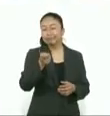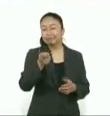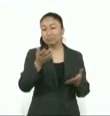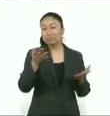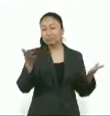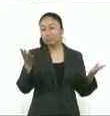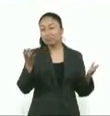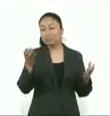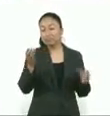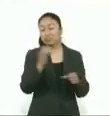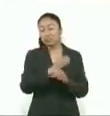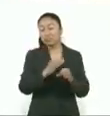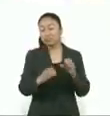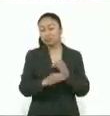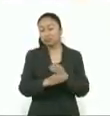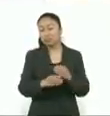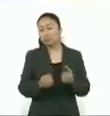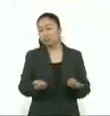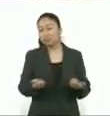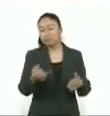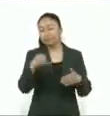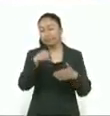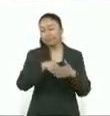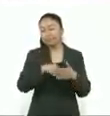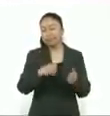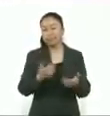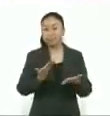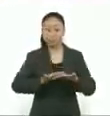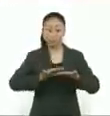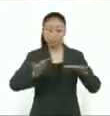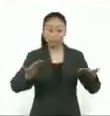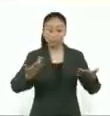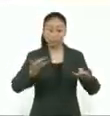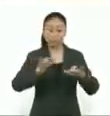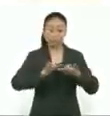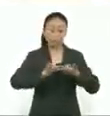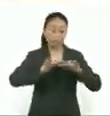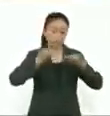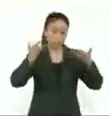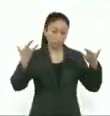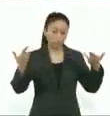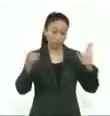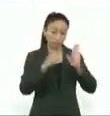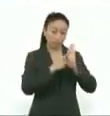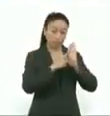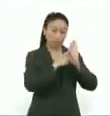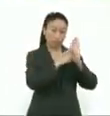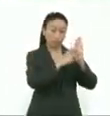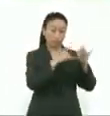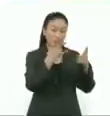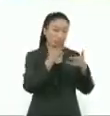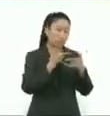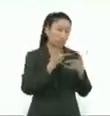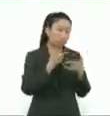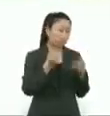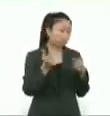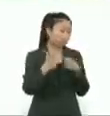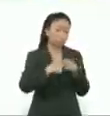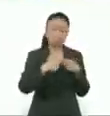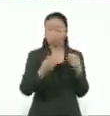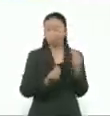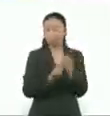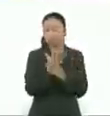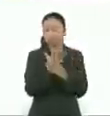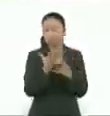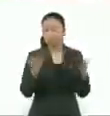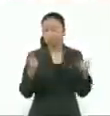hoy la historia les está dando una nueva lección. Y yo estoy segura que